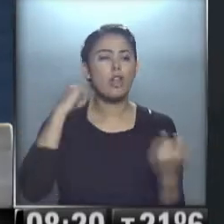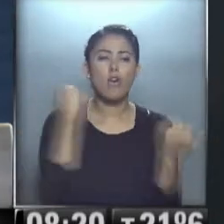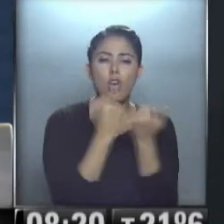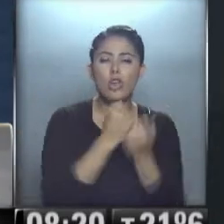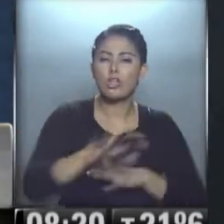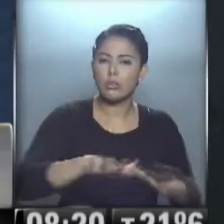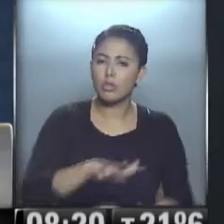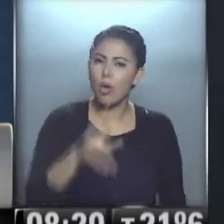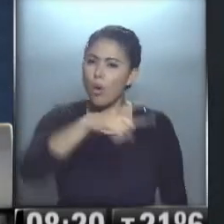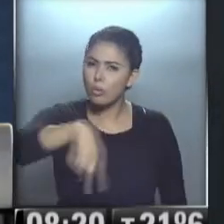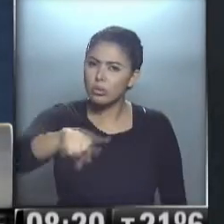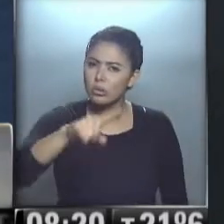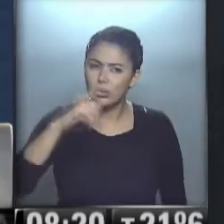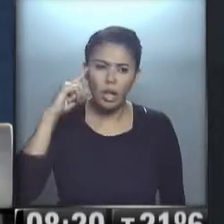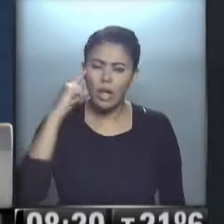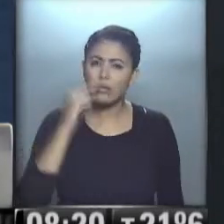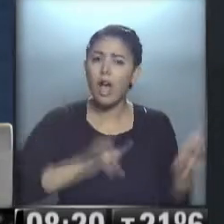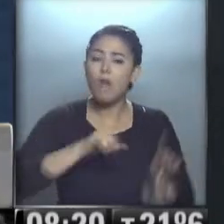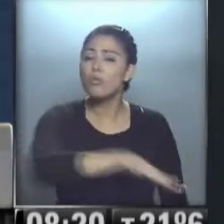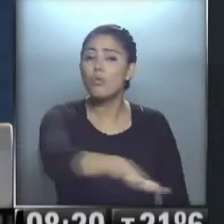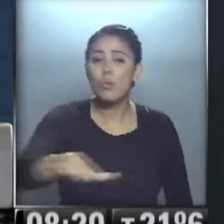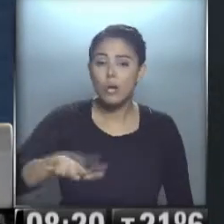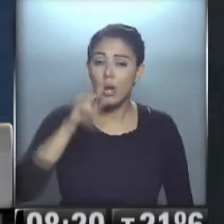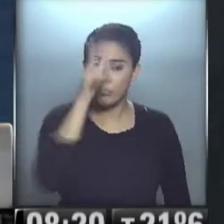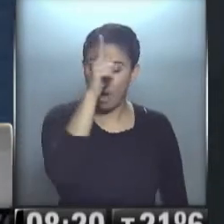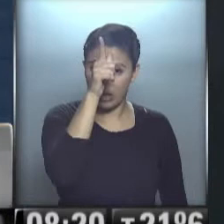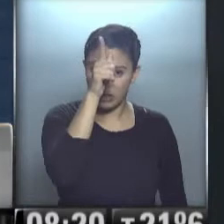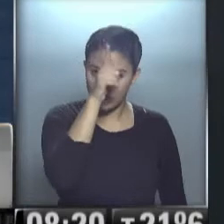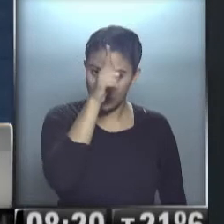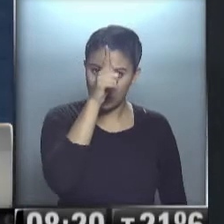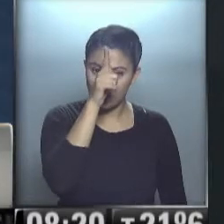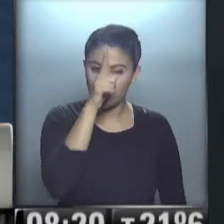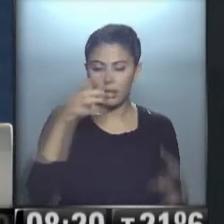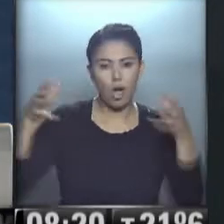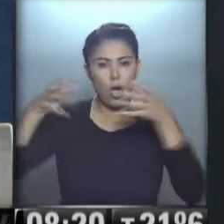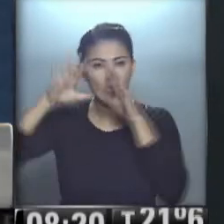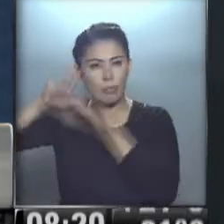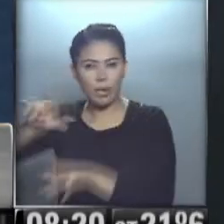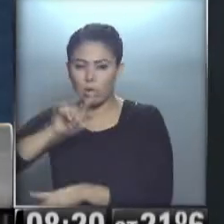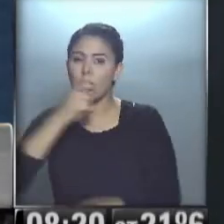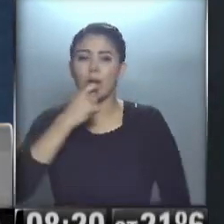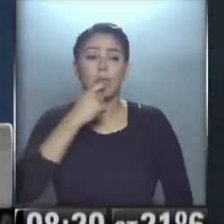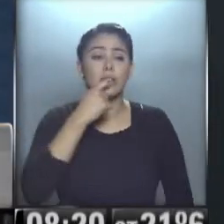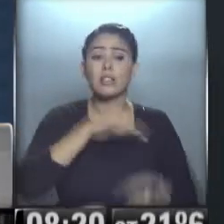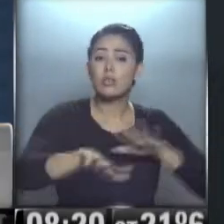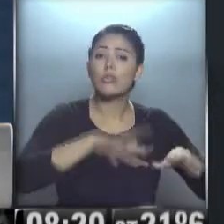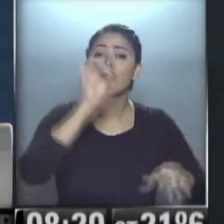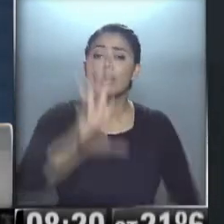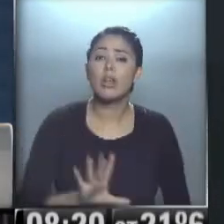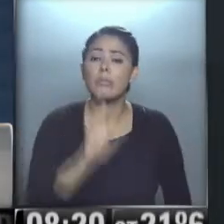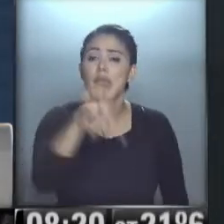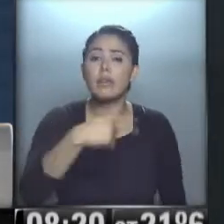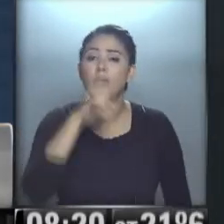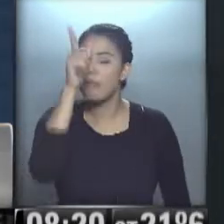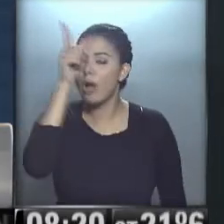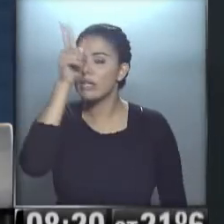hechos, si han monitoreado hechos en algún lugar en donde la policía no se encuentre acuartelada. Es decir, si estos hechos solo se producen donde la